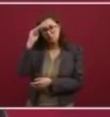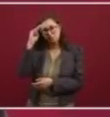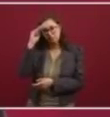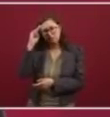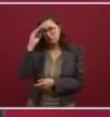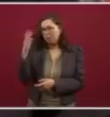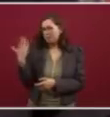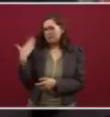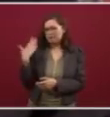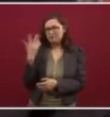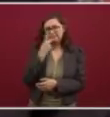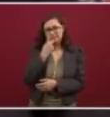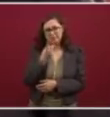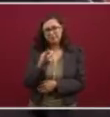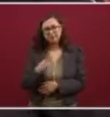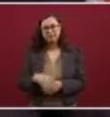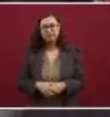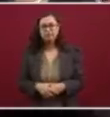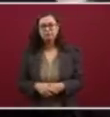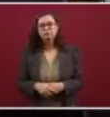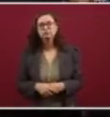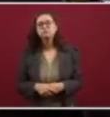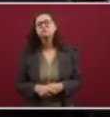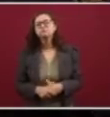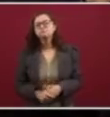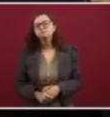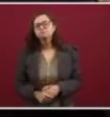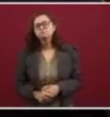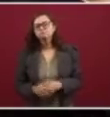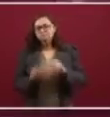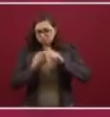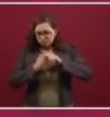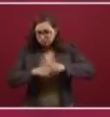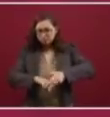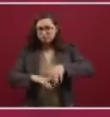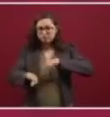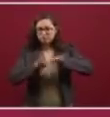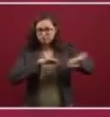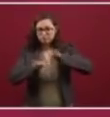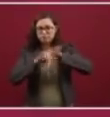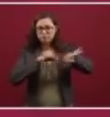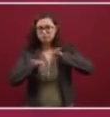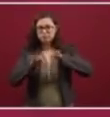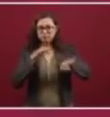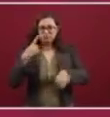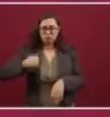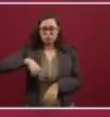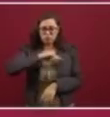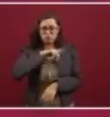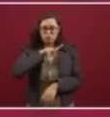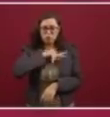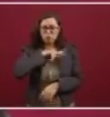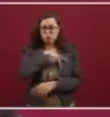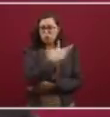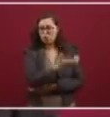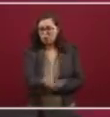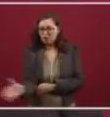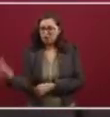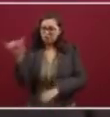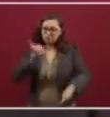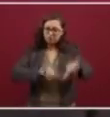días, echarla a andar para producir nosotros los fertilizantes, que